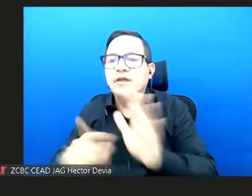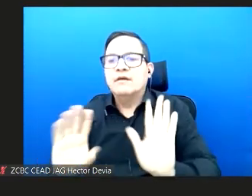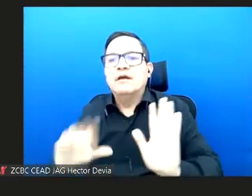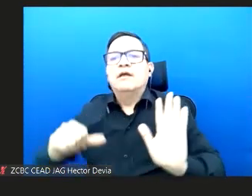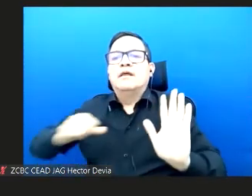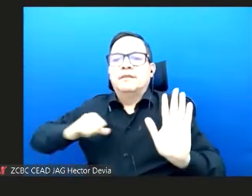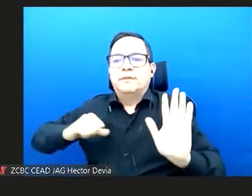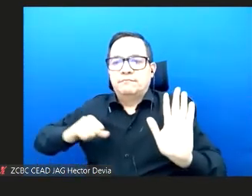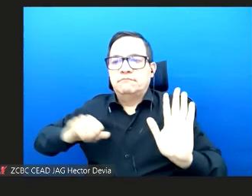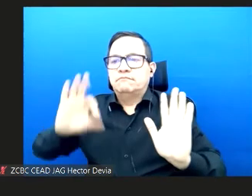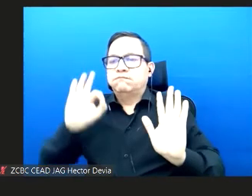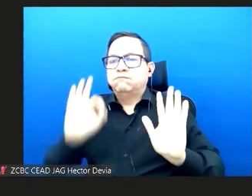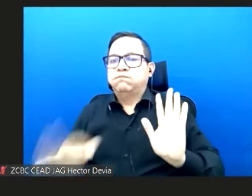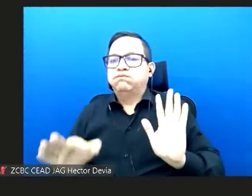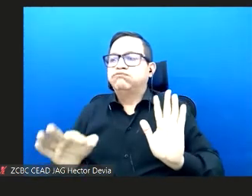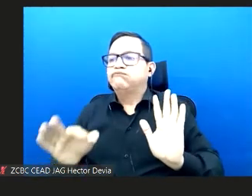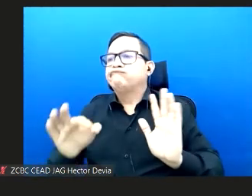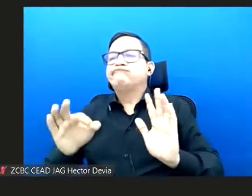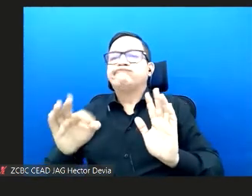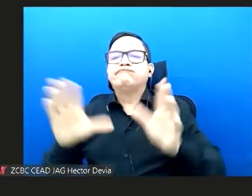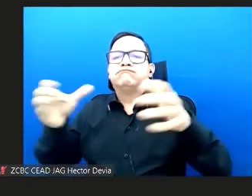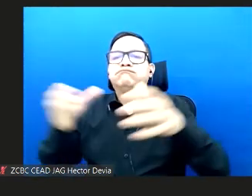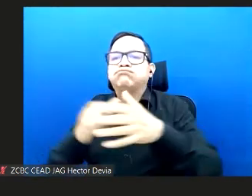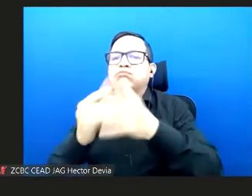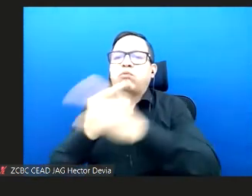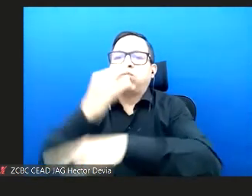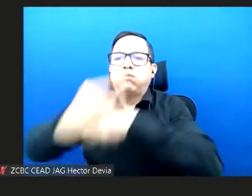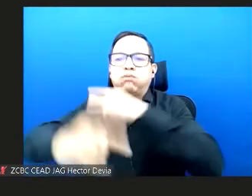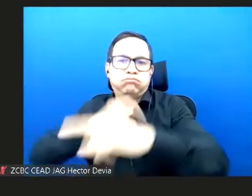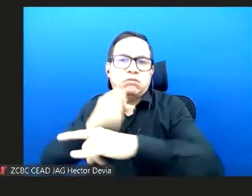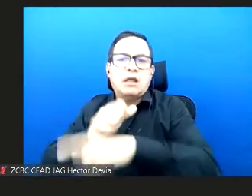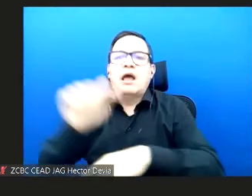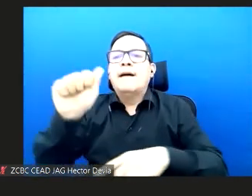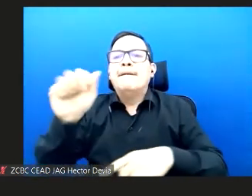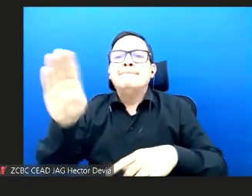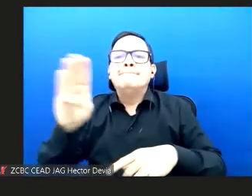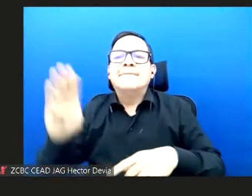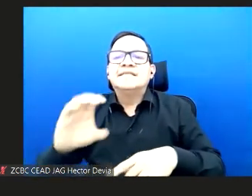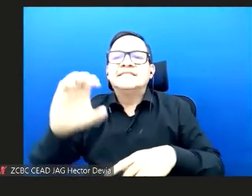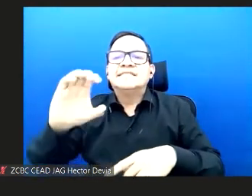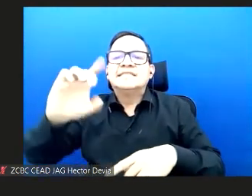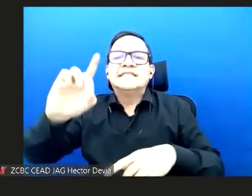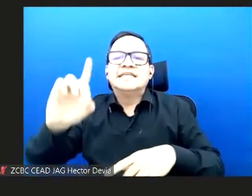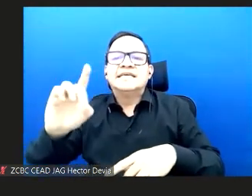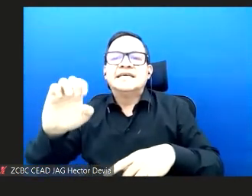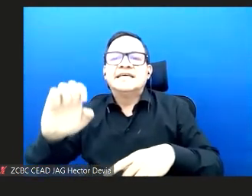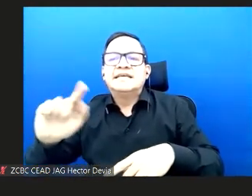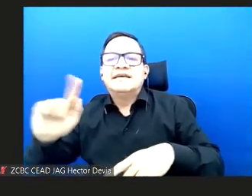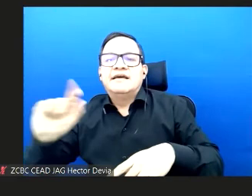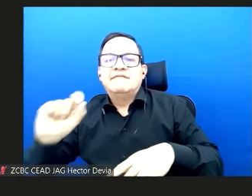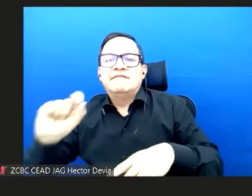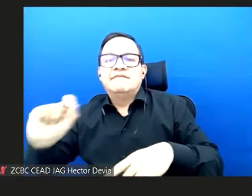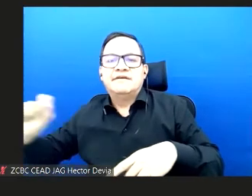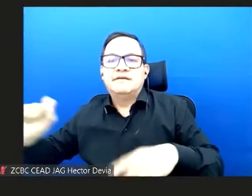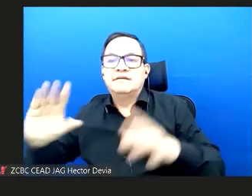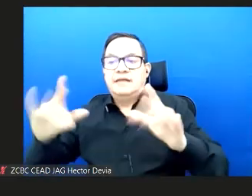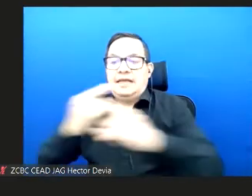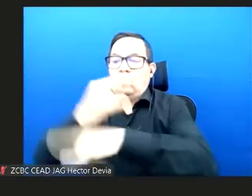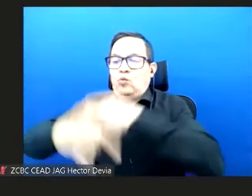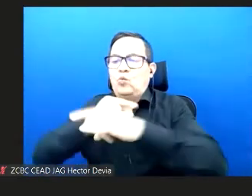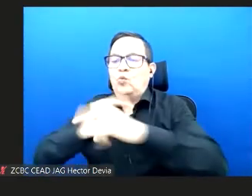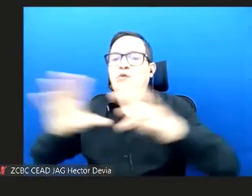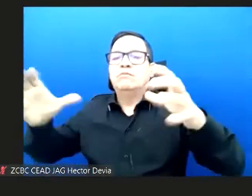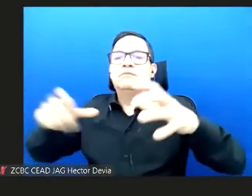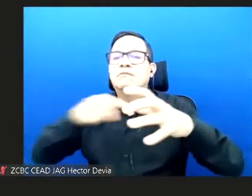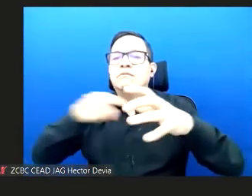tenemos el conjunto universal A, B, C, D, E, F, ¿sí? Tenemos un conjunto que hace parte de ese universo, que son las